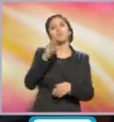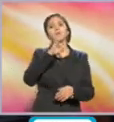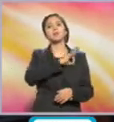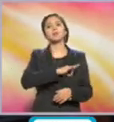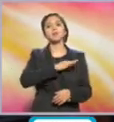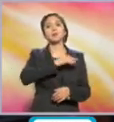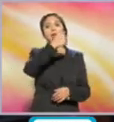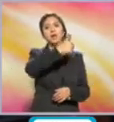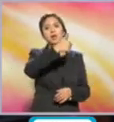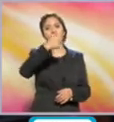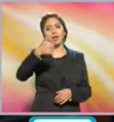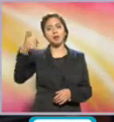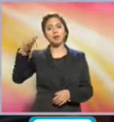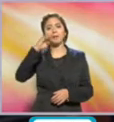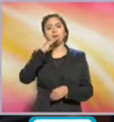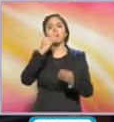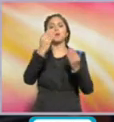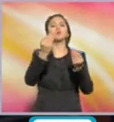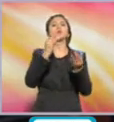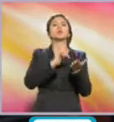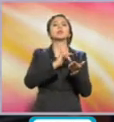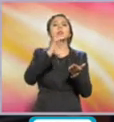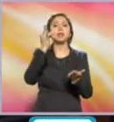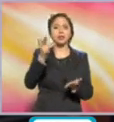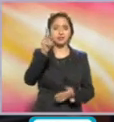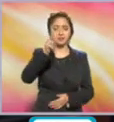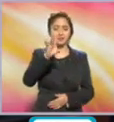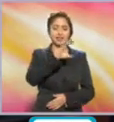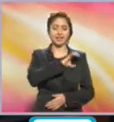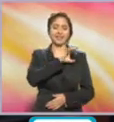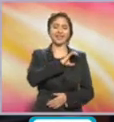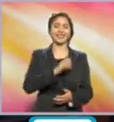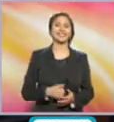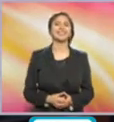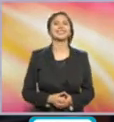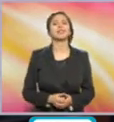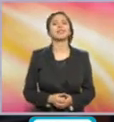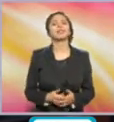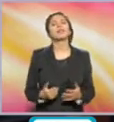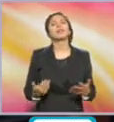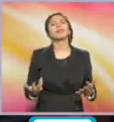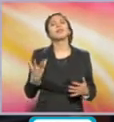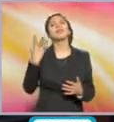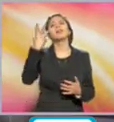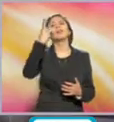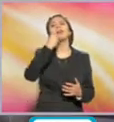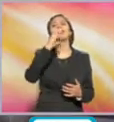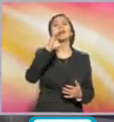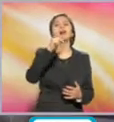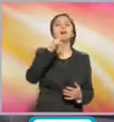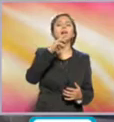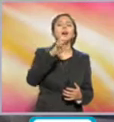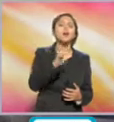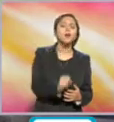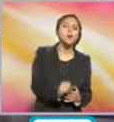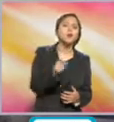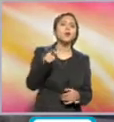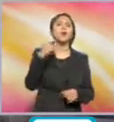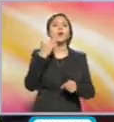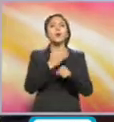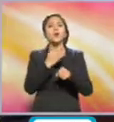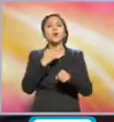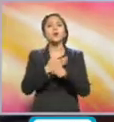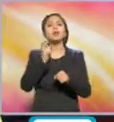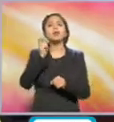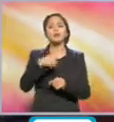y cada una de ellas. Muchísimas gracias y las queremos. Qué bonito, Ay, qué bonito, qué bueno que se Carlito. adelantaste un Hoy. poquito en Un esta poquito, sección, porque ya el ¿no?